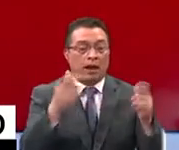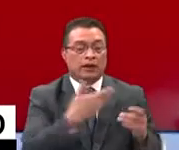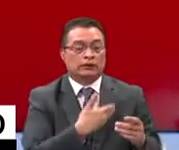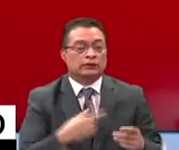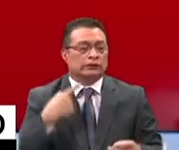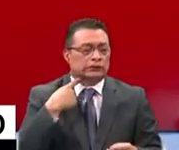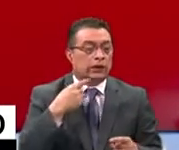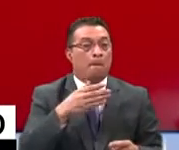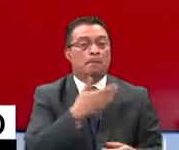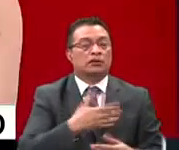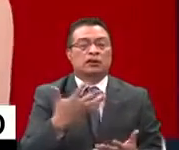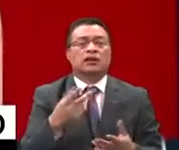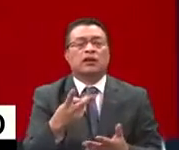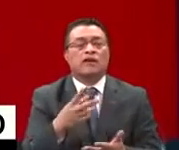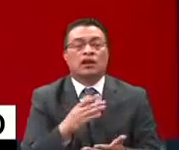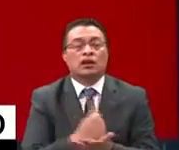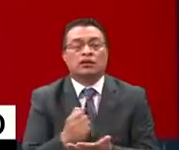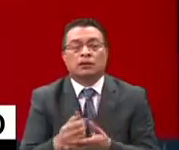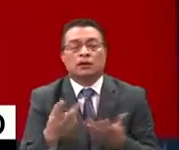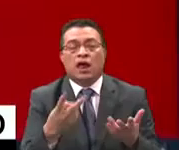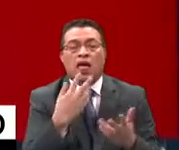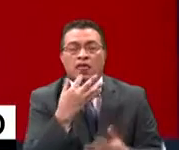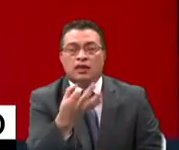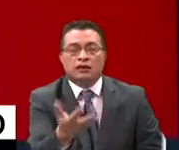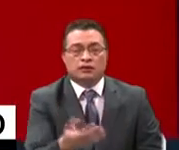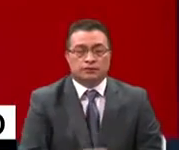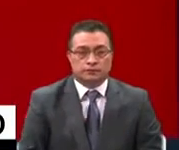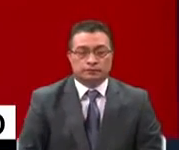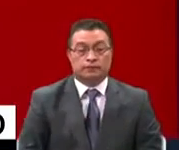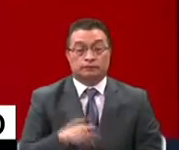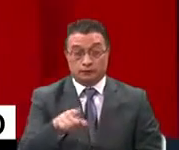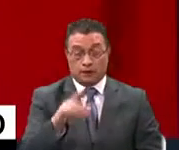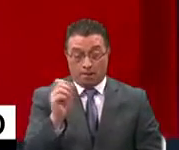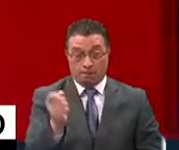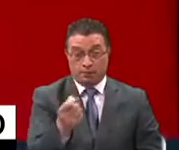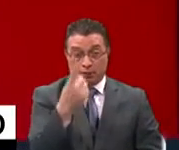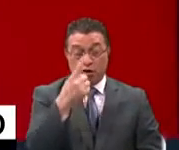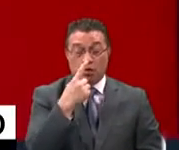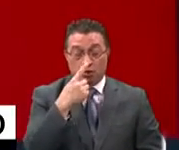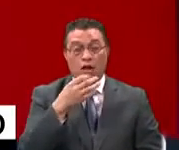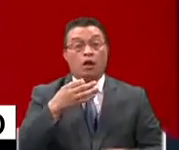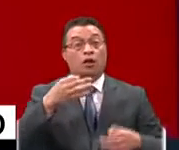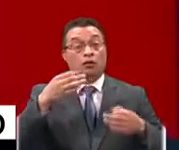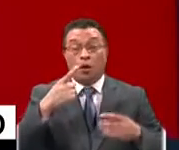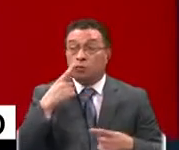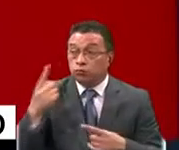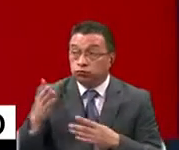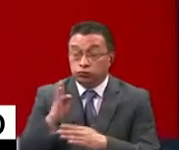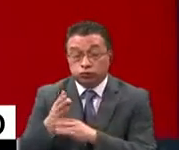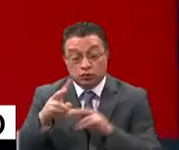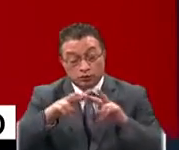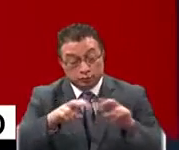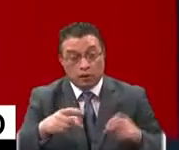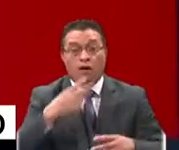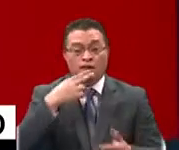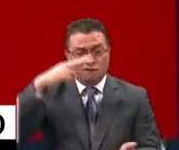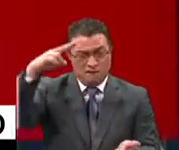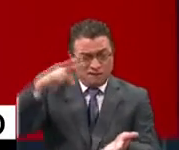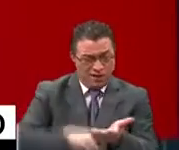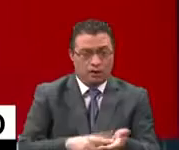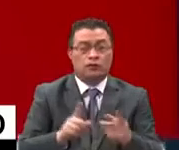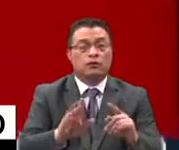ven ustedes aquella diligencia? Primero, es que se parte de un supuesto como una verdad, y es que ese